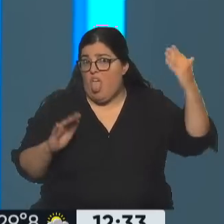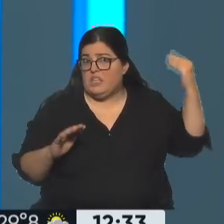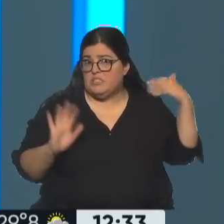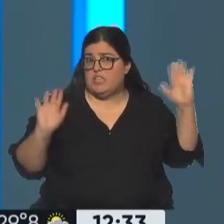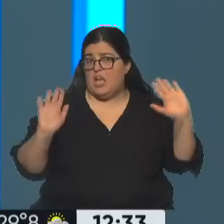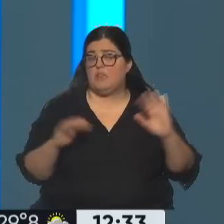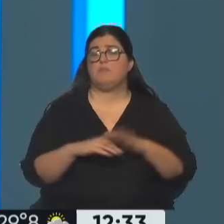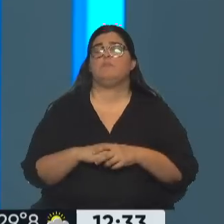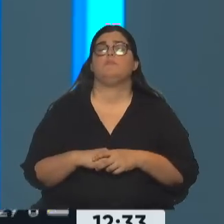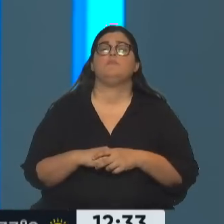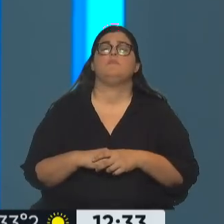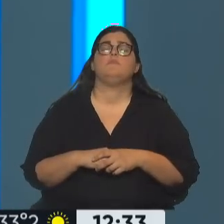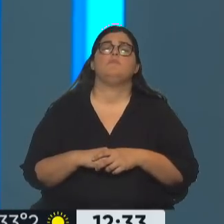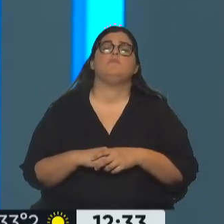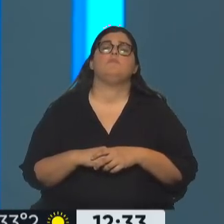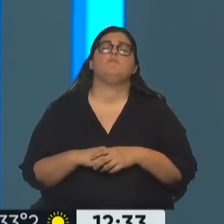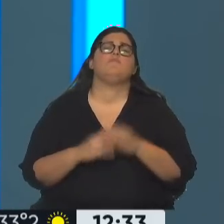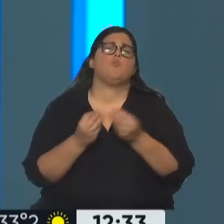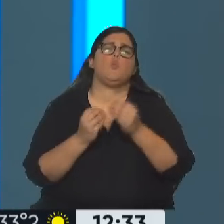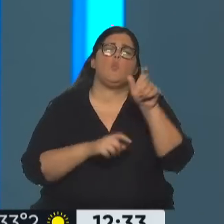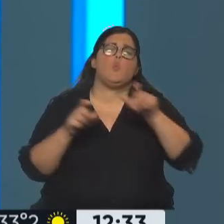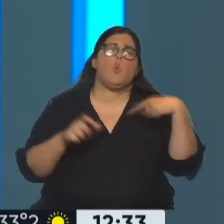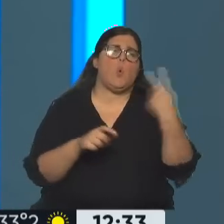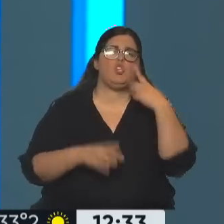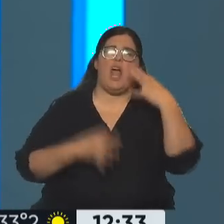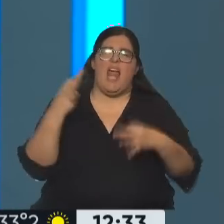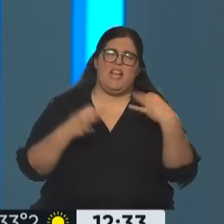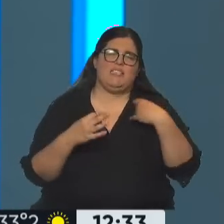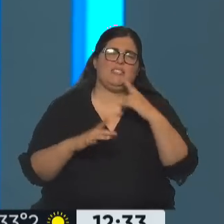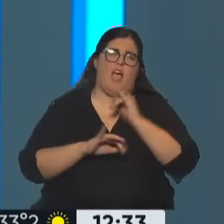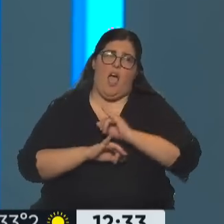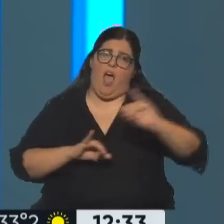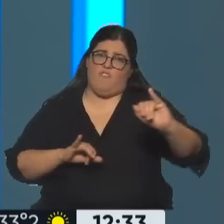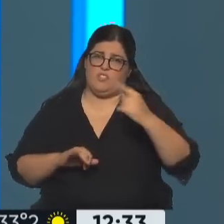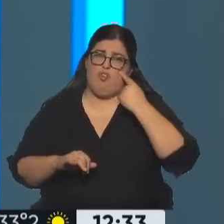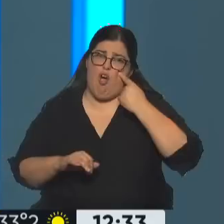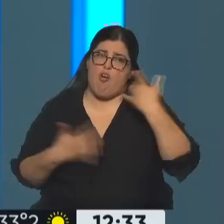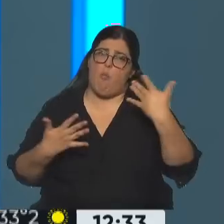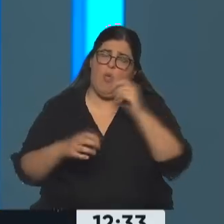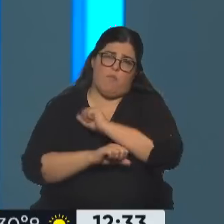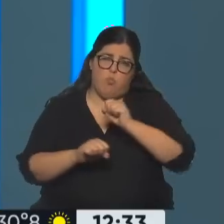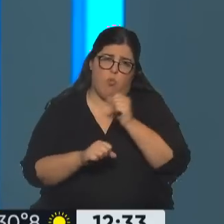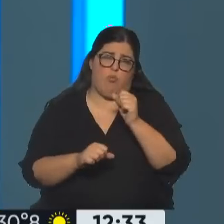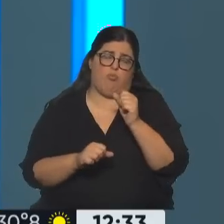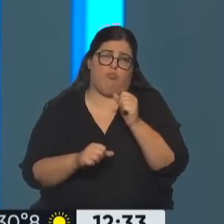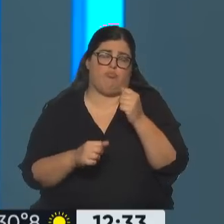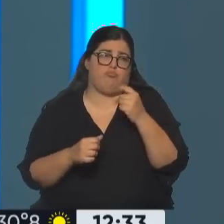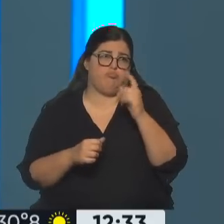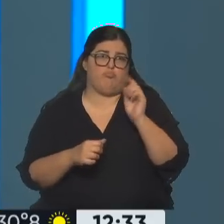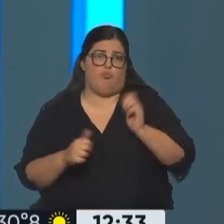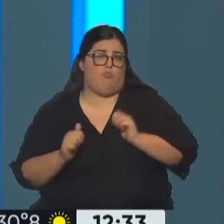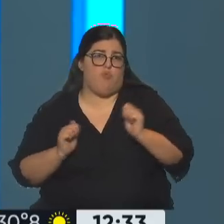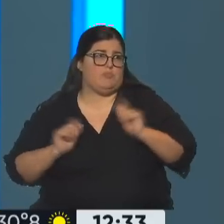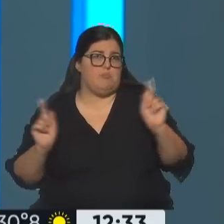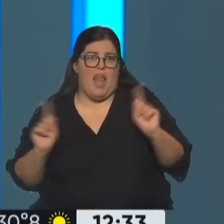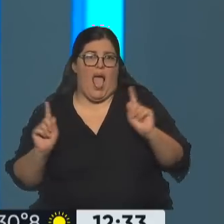conflicto. Muchos analistas anunciamos que podía suceder un estallido inesperado que hiciera escalar el